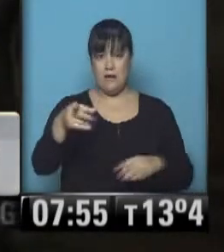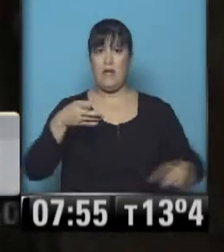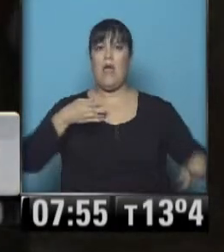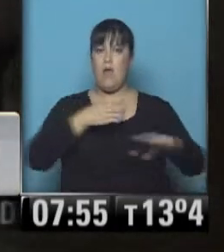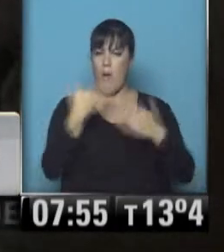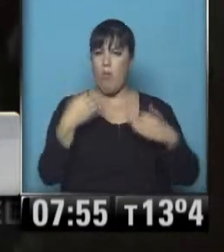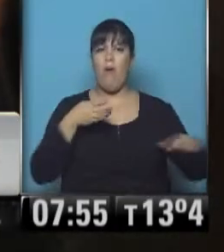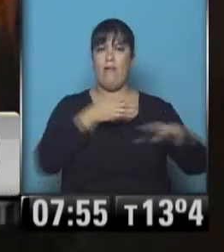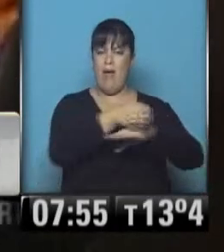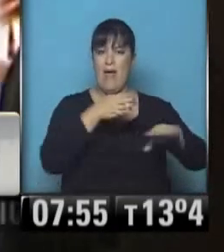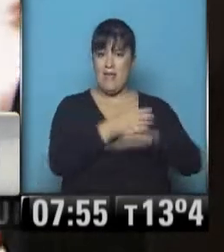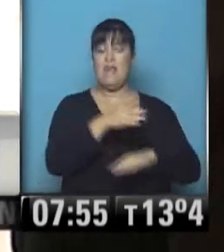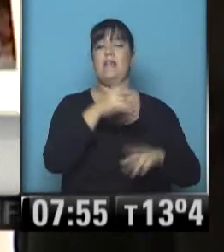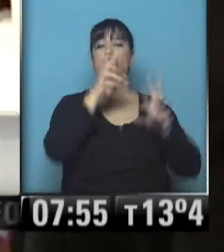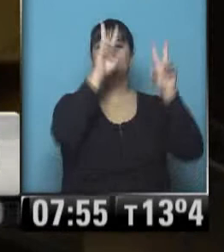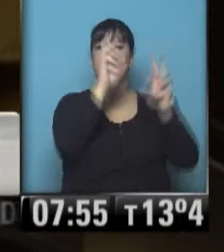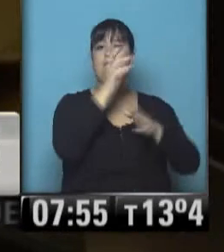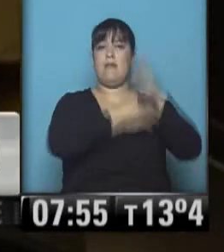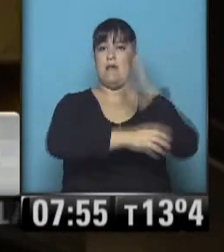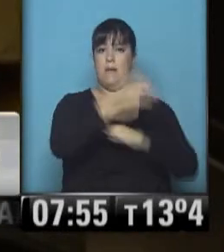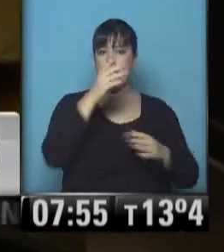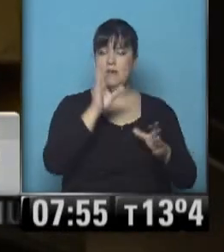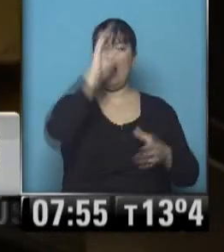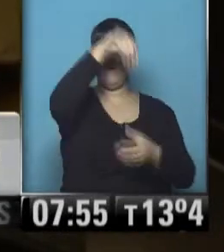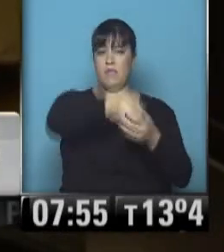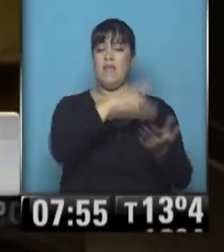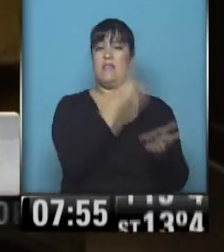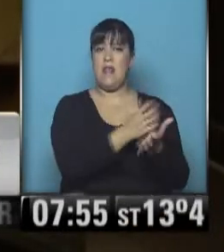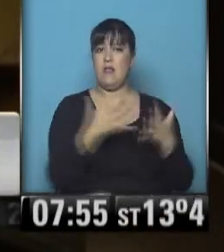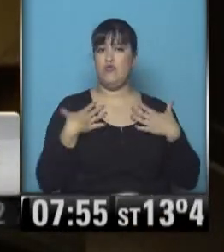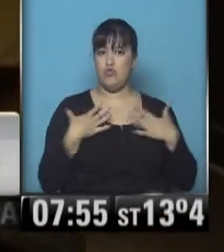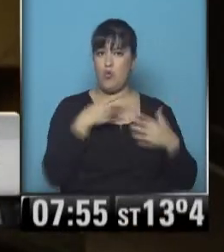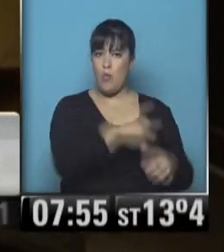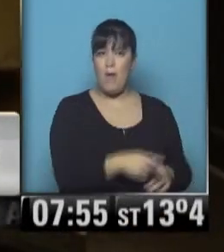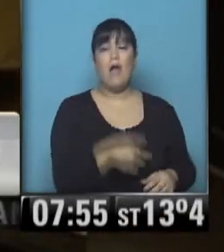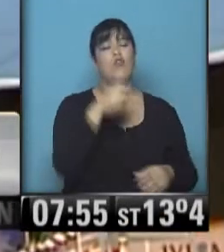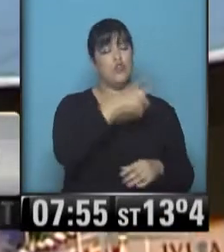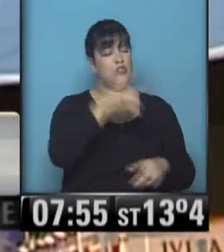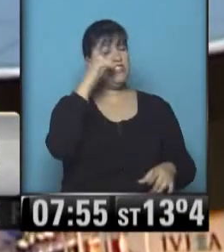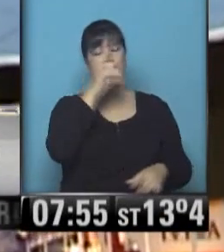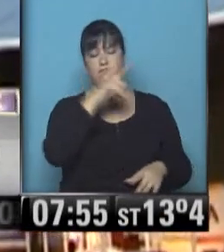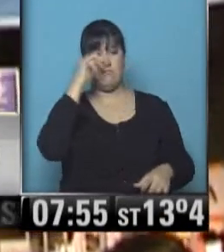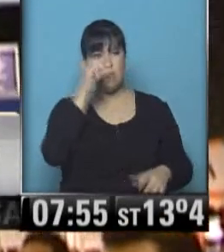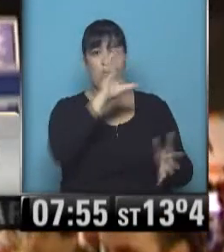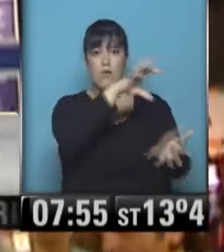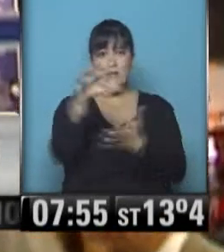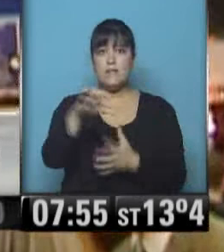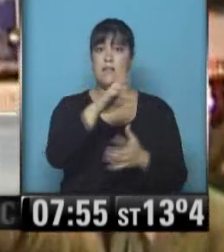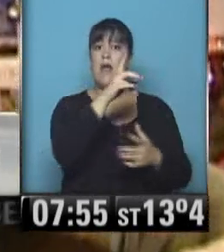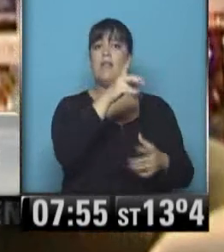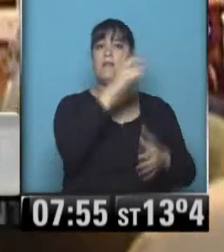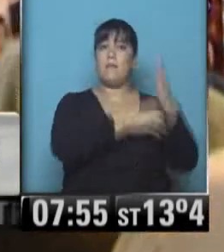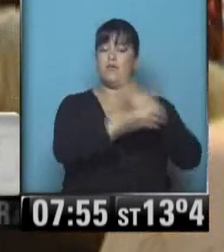sus currículas la temática de discapacidad y derechos humanos cuentan con el apoyo no